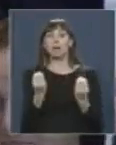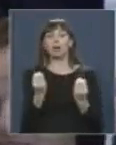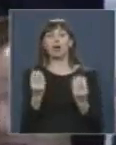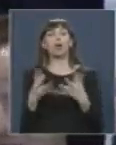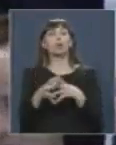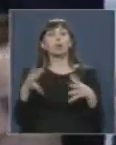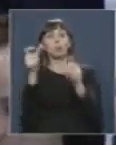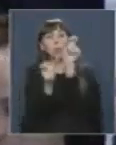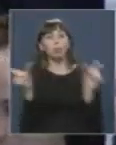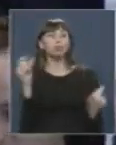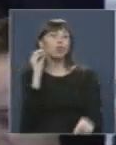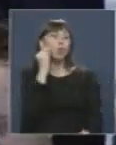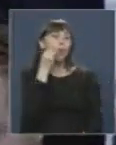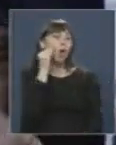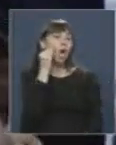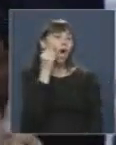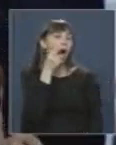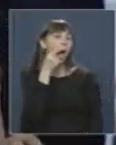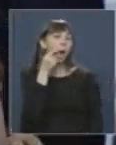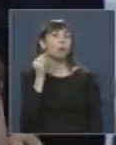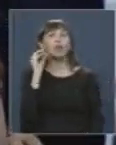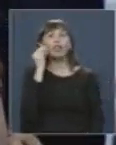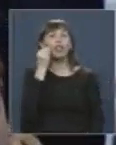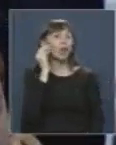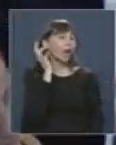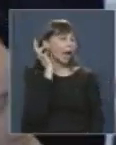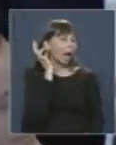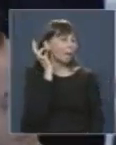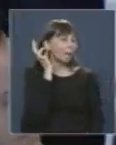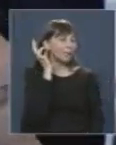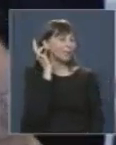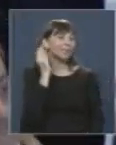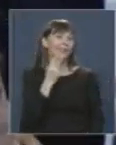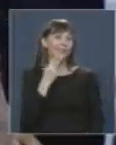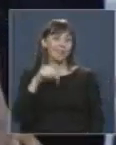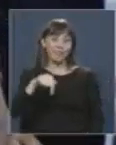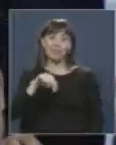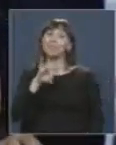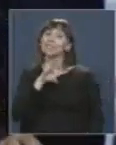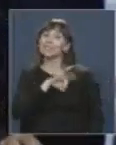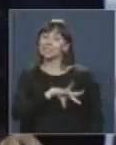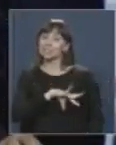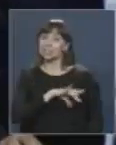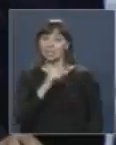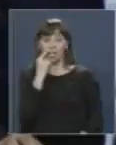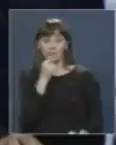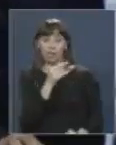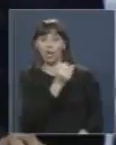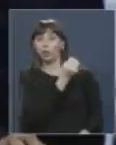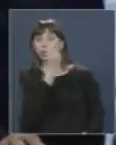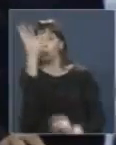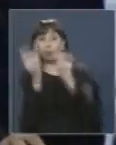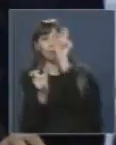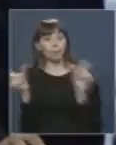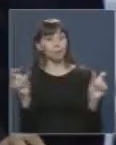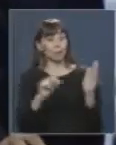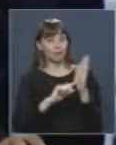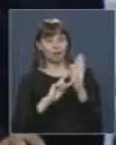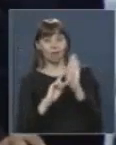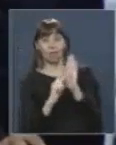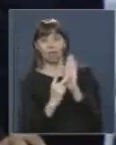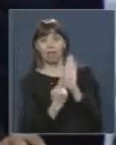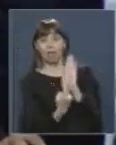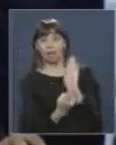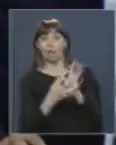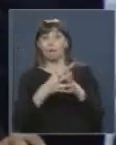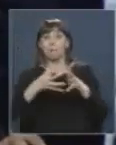muchos abuelitos y abuelitas de nuestra sociedad. En Chile las cifras están cambiando, señora presidenta. Cada